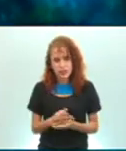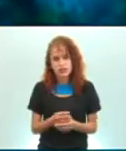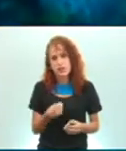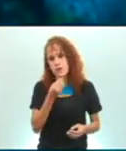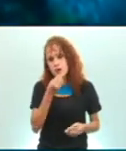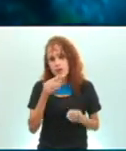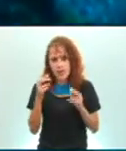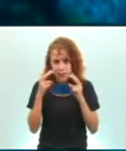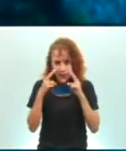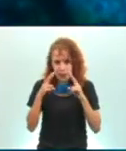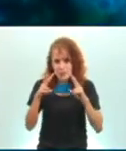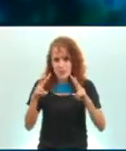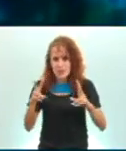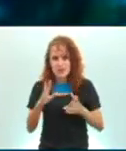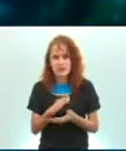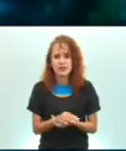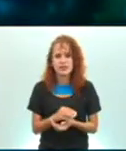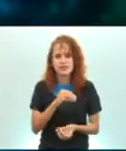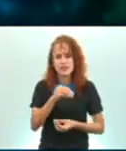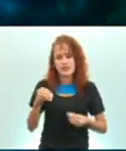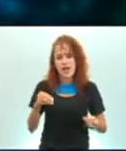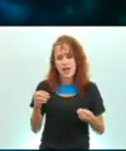áreas que empiezan a repigmentarse.